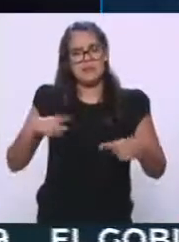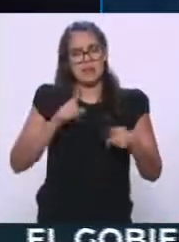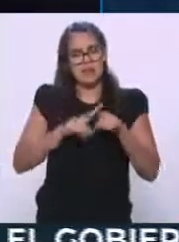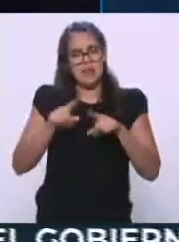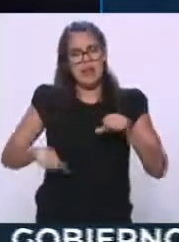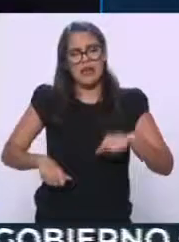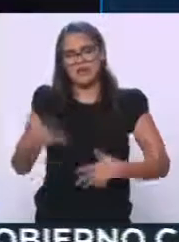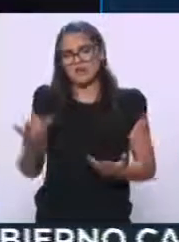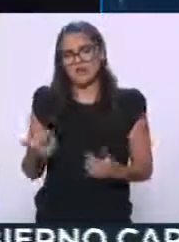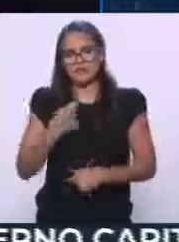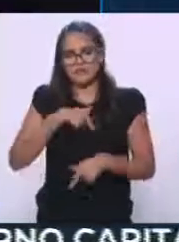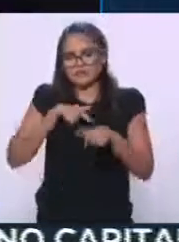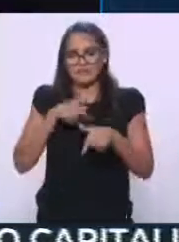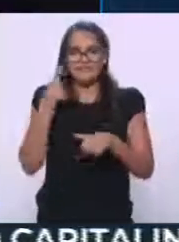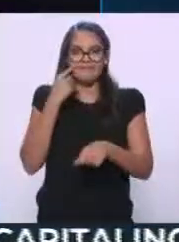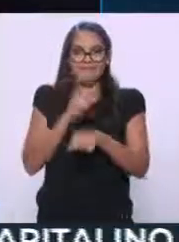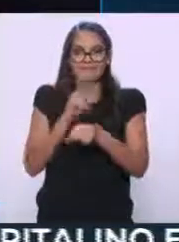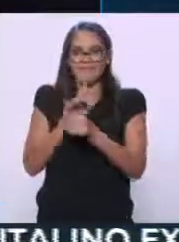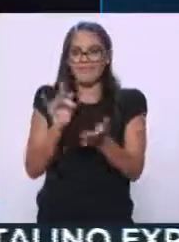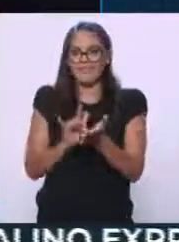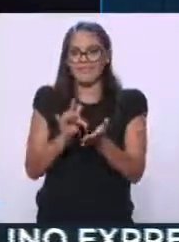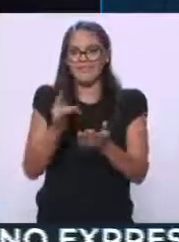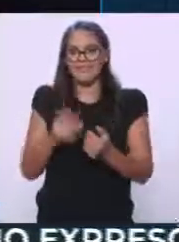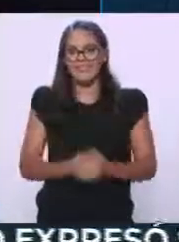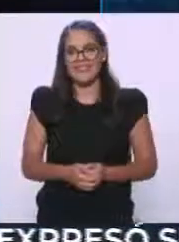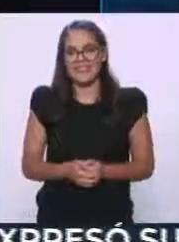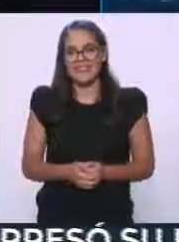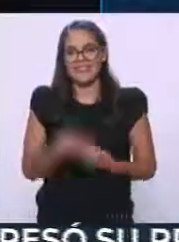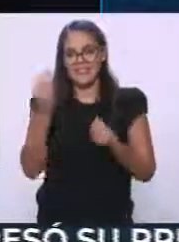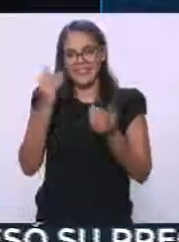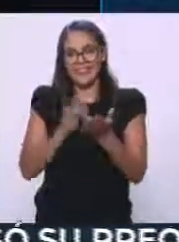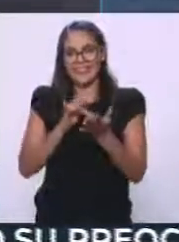¿no? Pues estaremos pendientes, Nos tenemos Alberto. que despedir, Alberto. Muchas gracias.